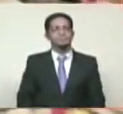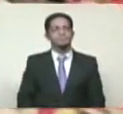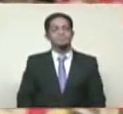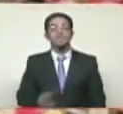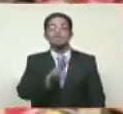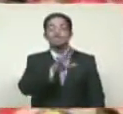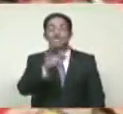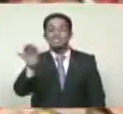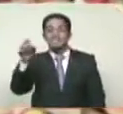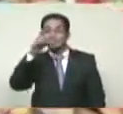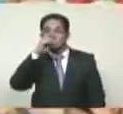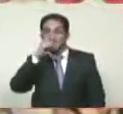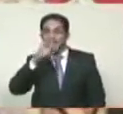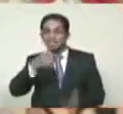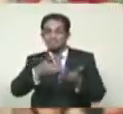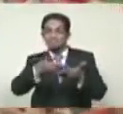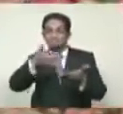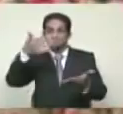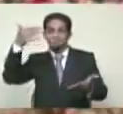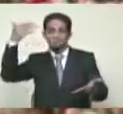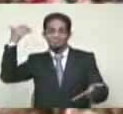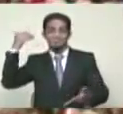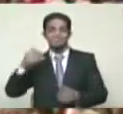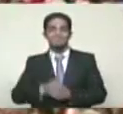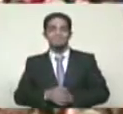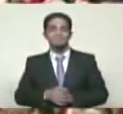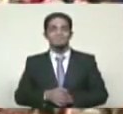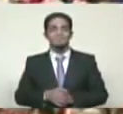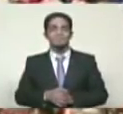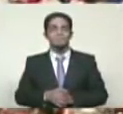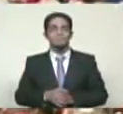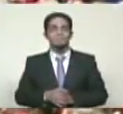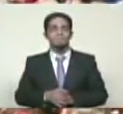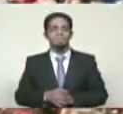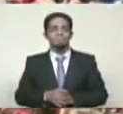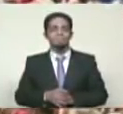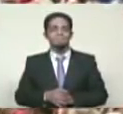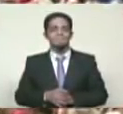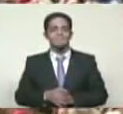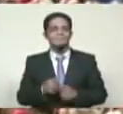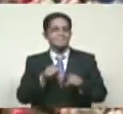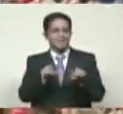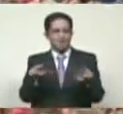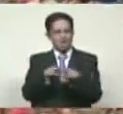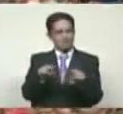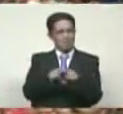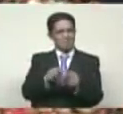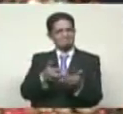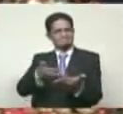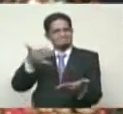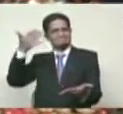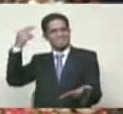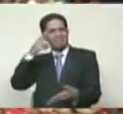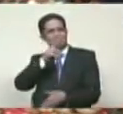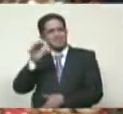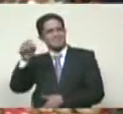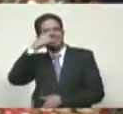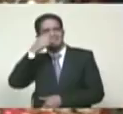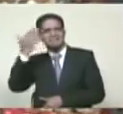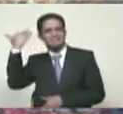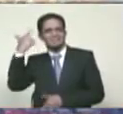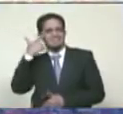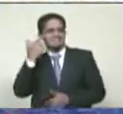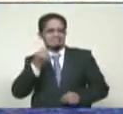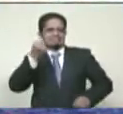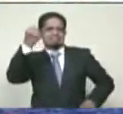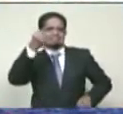200 años después, ya no con la lanza, ya no con la espada,